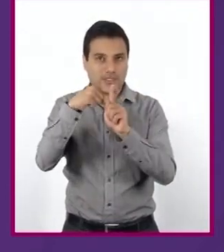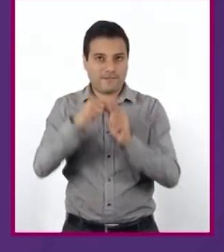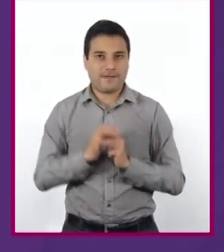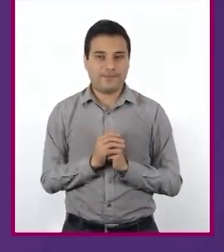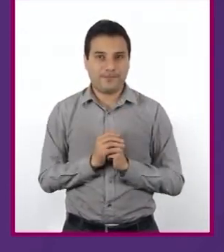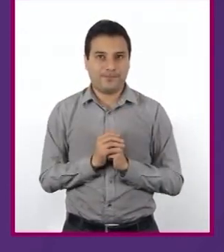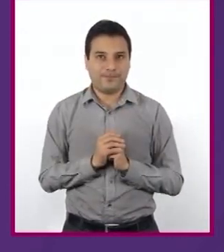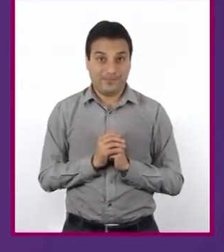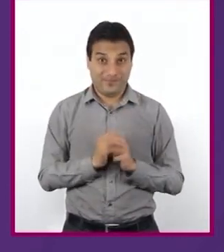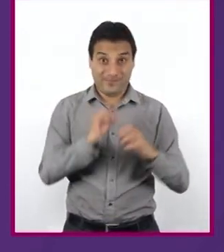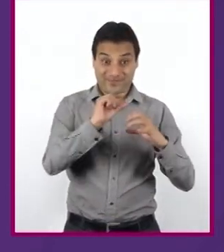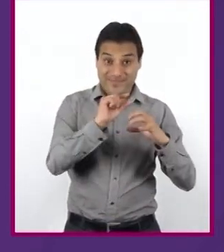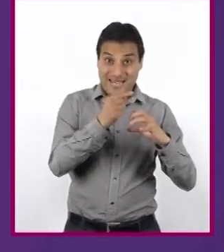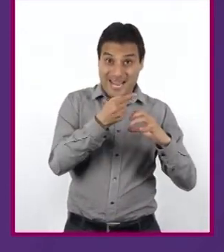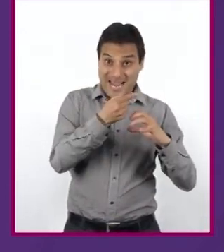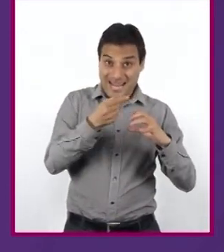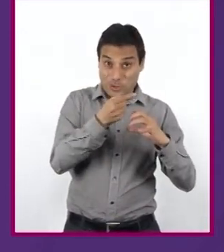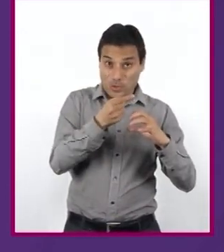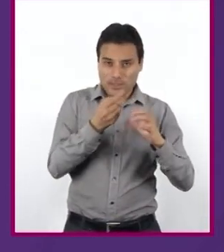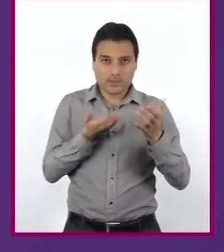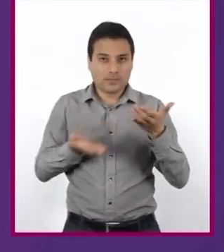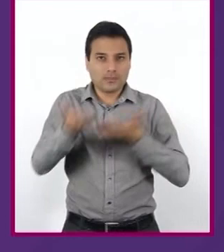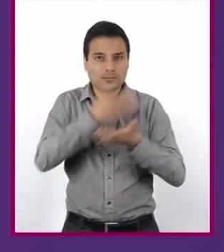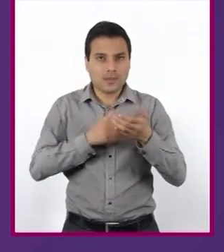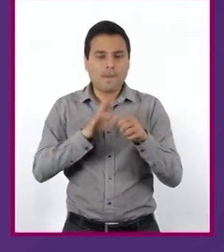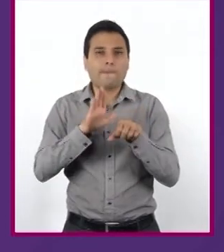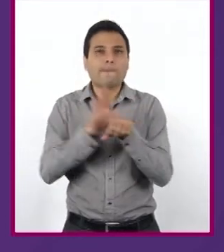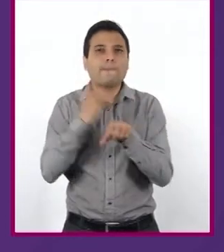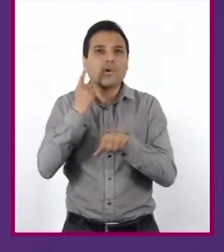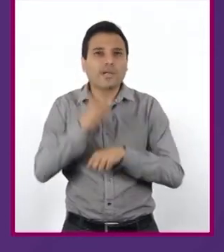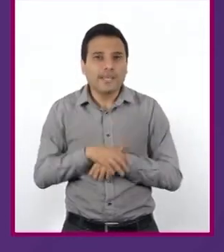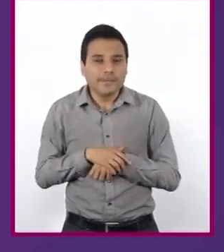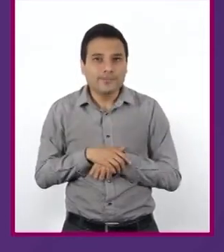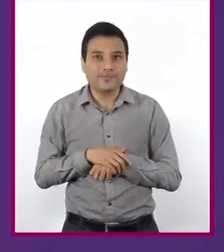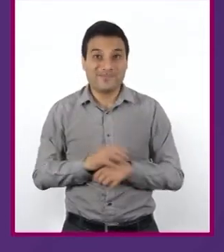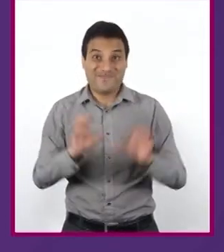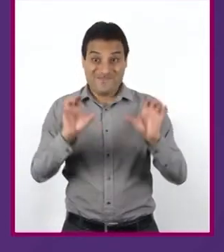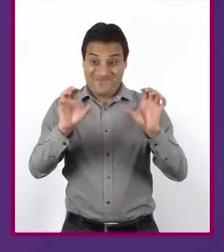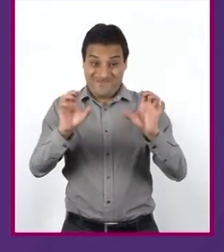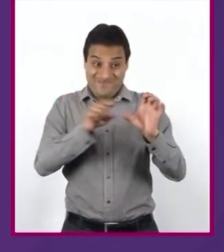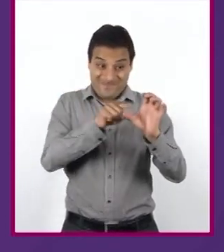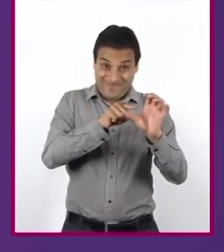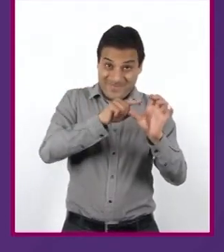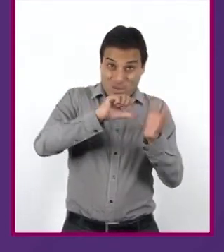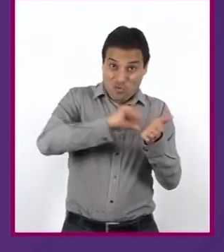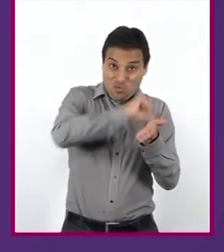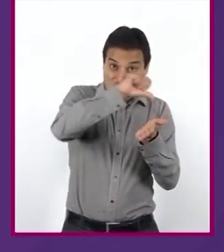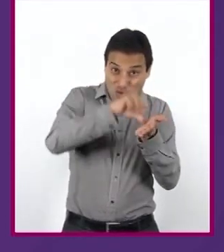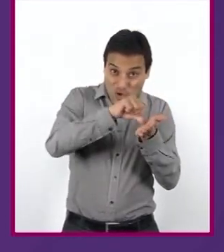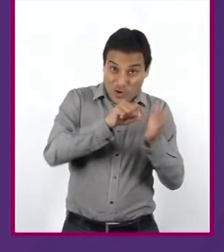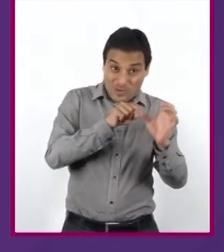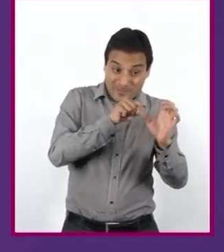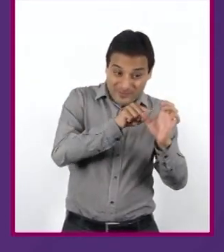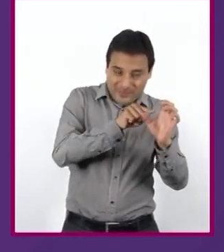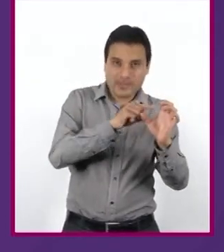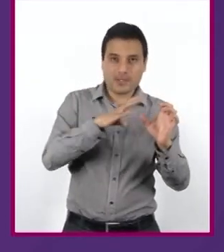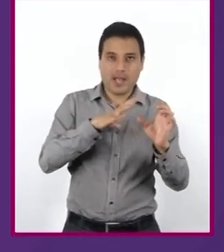La transferencia de electrones se debe a la atracción que tienen los núcleos de los átomos por los electrones de